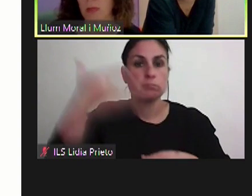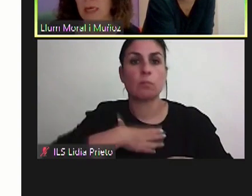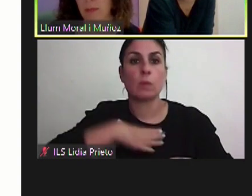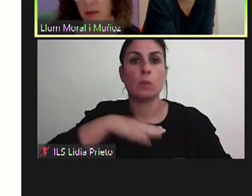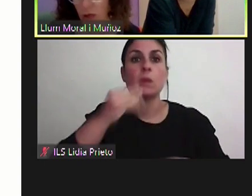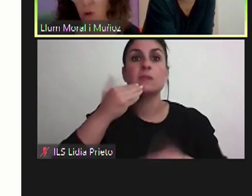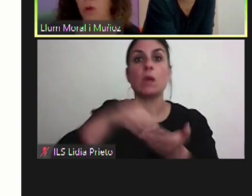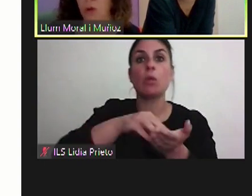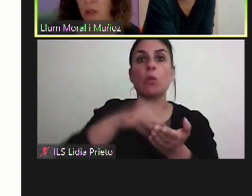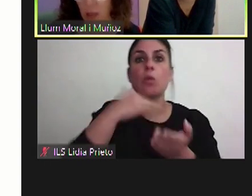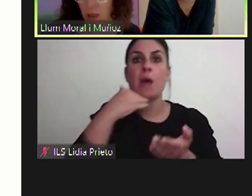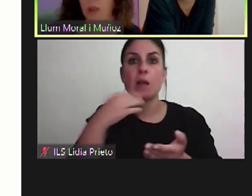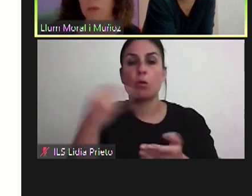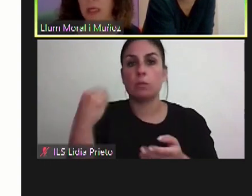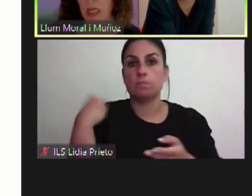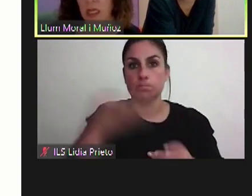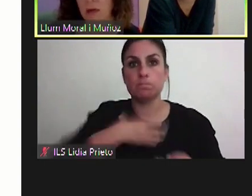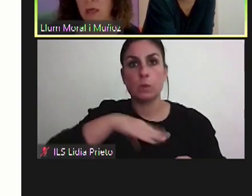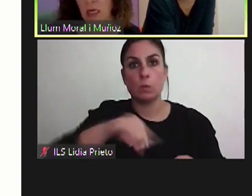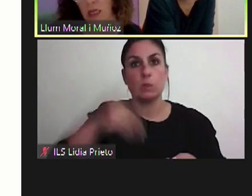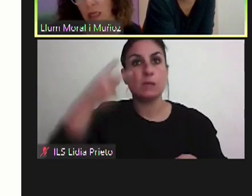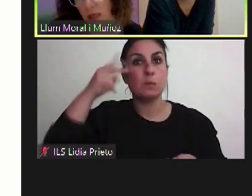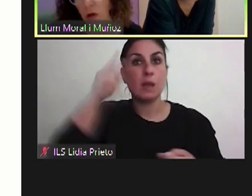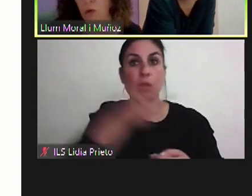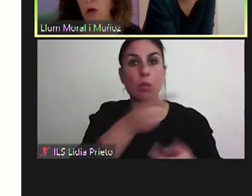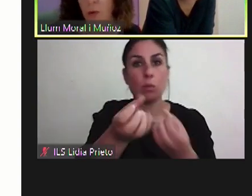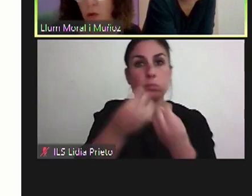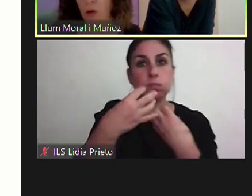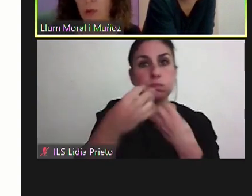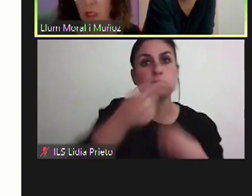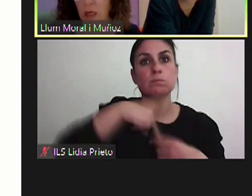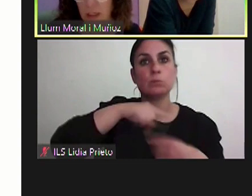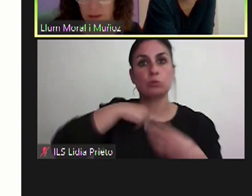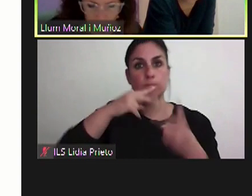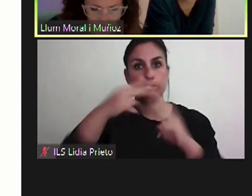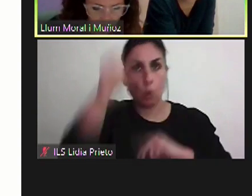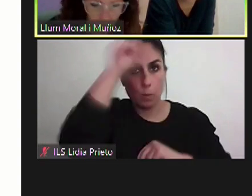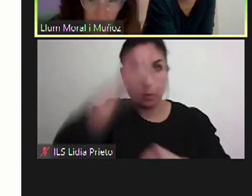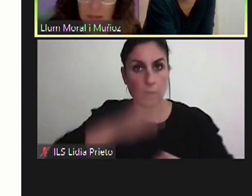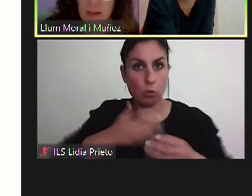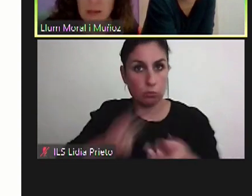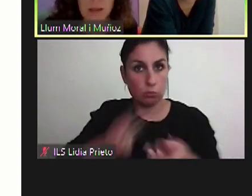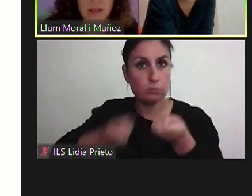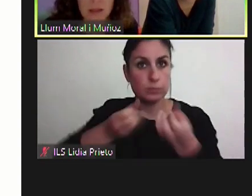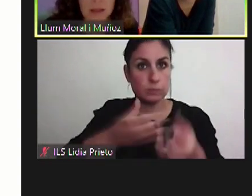podemos conversar y aprender nosotros de vuestra experiencia y deciros nuestra opinión, ¿no? Por decirlo así.